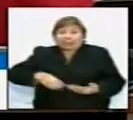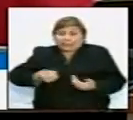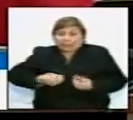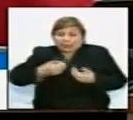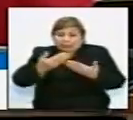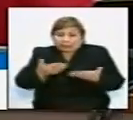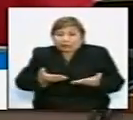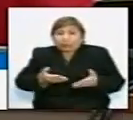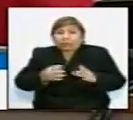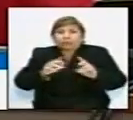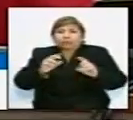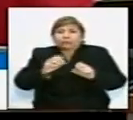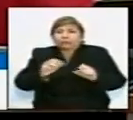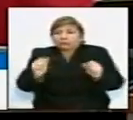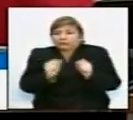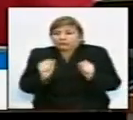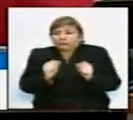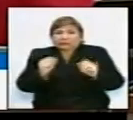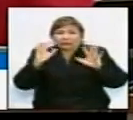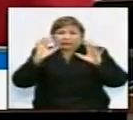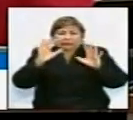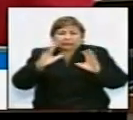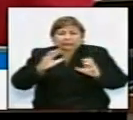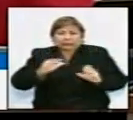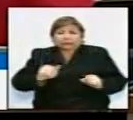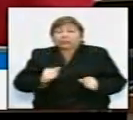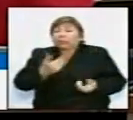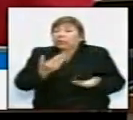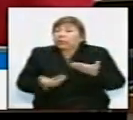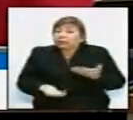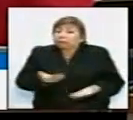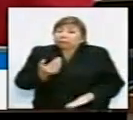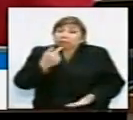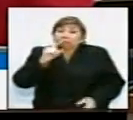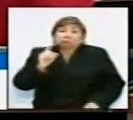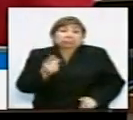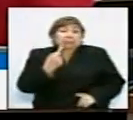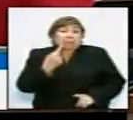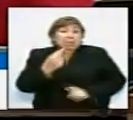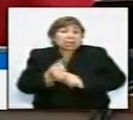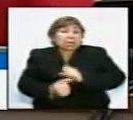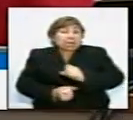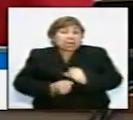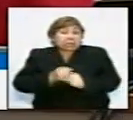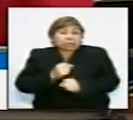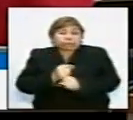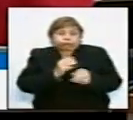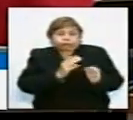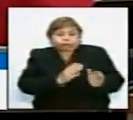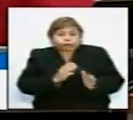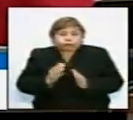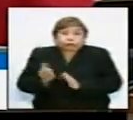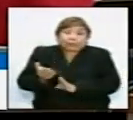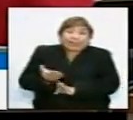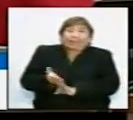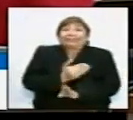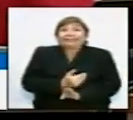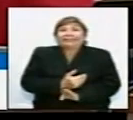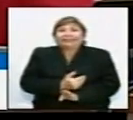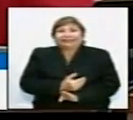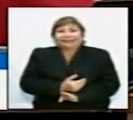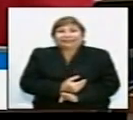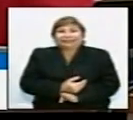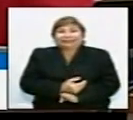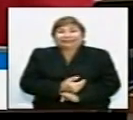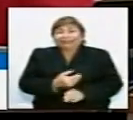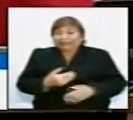prioridad al tema de heladas y friajes, y este es quizás el primer año en el que hemos estado listos a tiempo, ¿no?